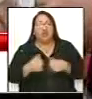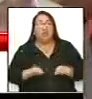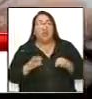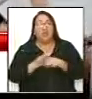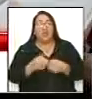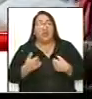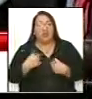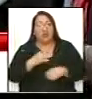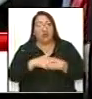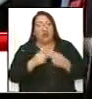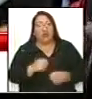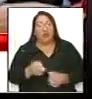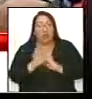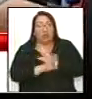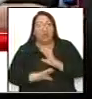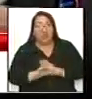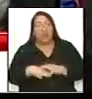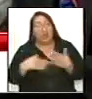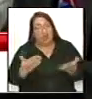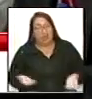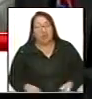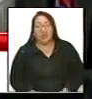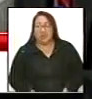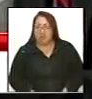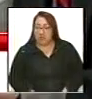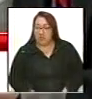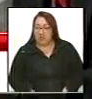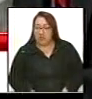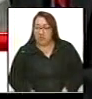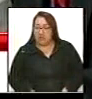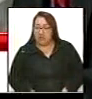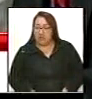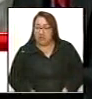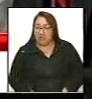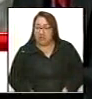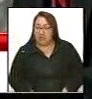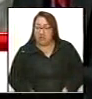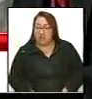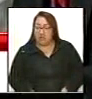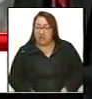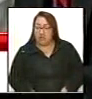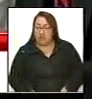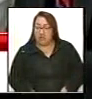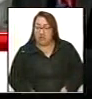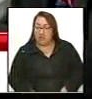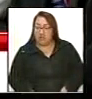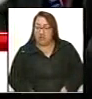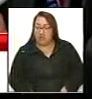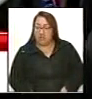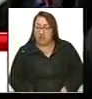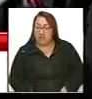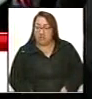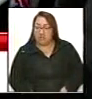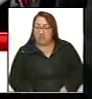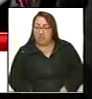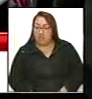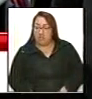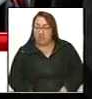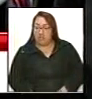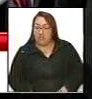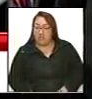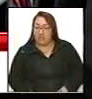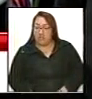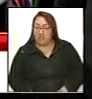que tenemos todos que proteger también en este ecosistema normativo? Entonces, por ejemplo, nosotros sí veríamos valioso con que se